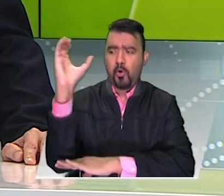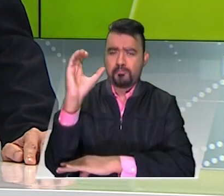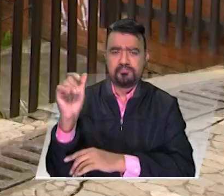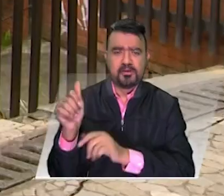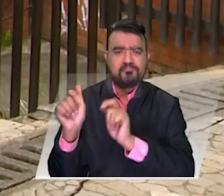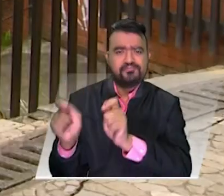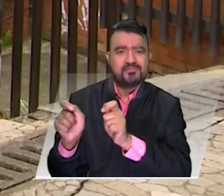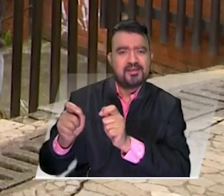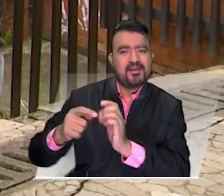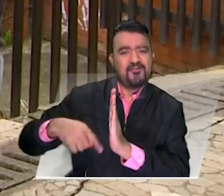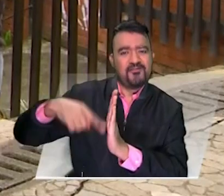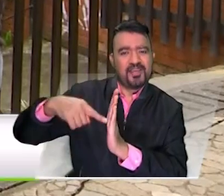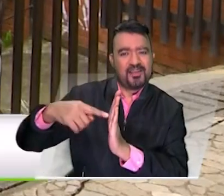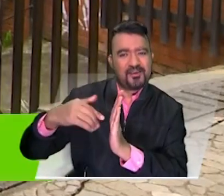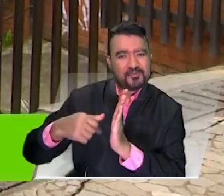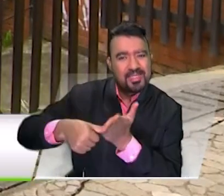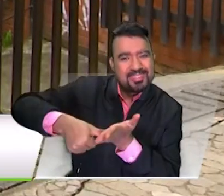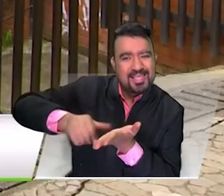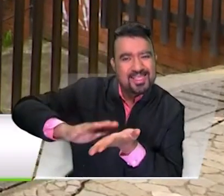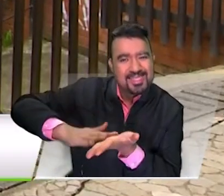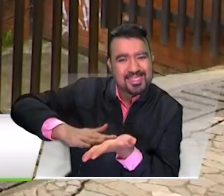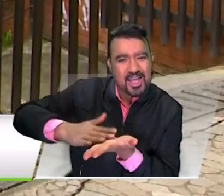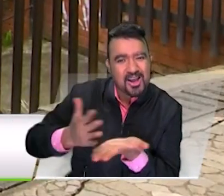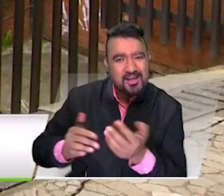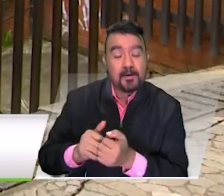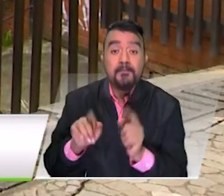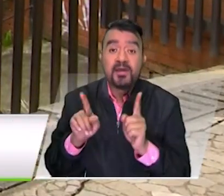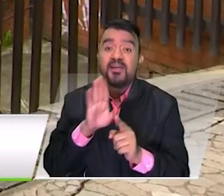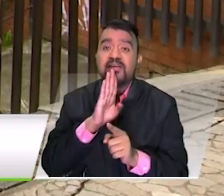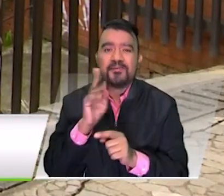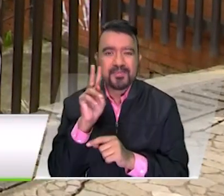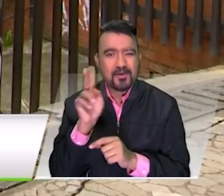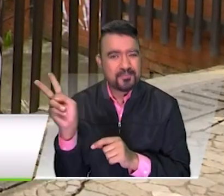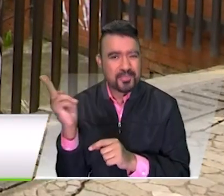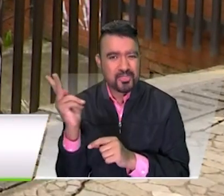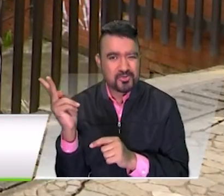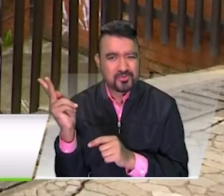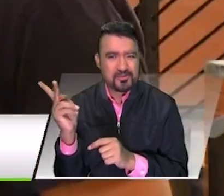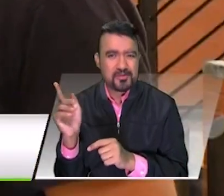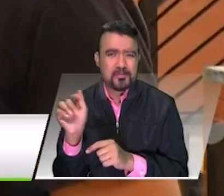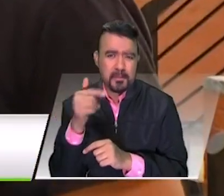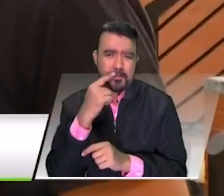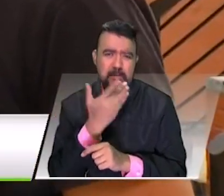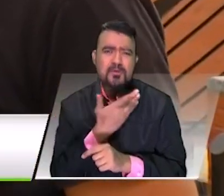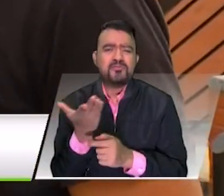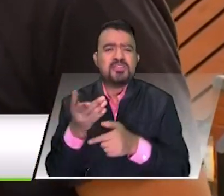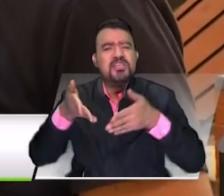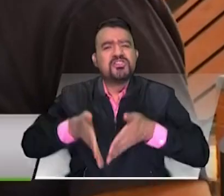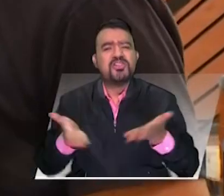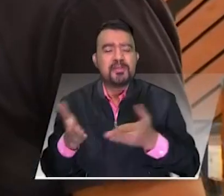a juan carlos martínez ebro sido lezcano son dos ciudadanos paraguayos que